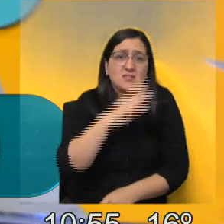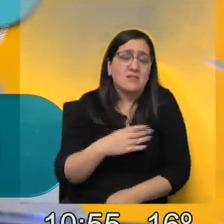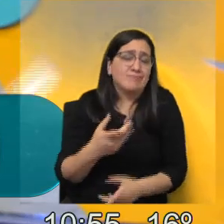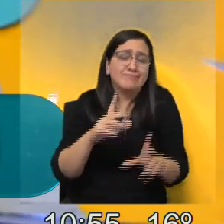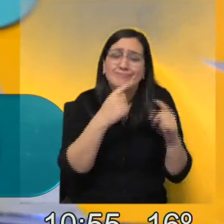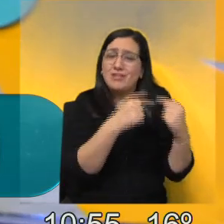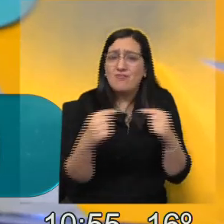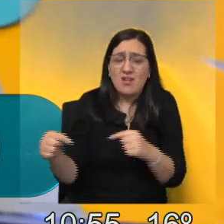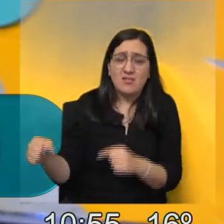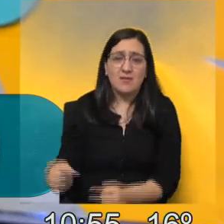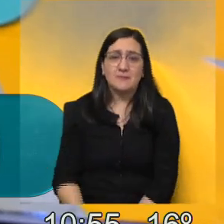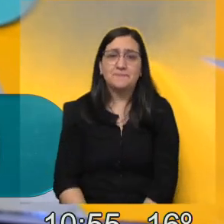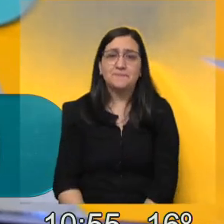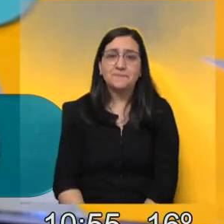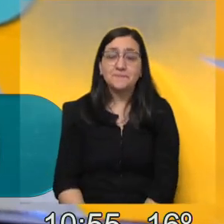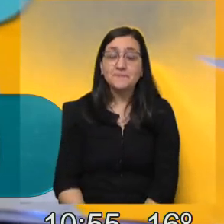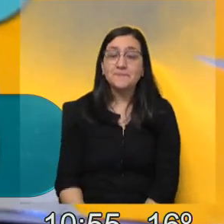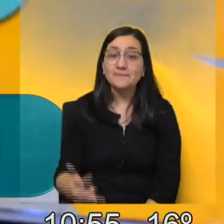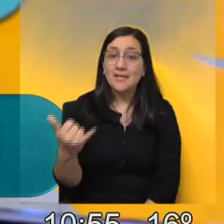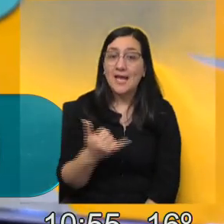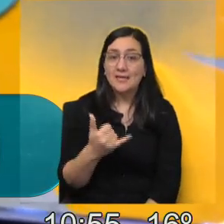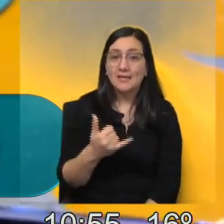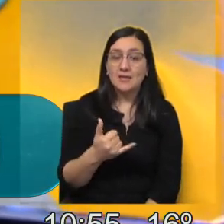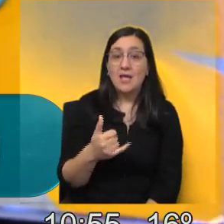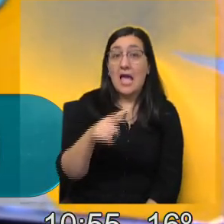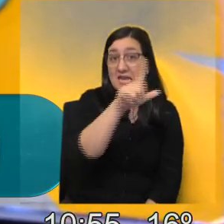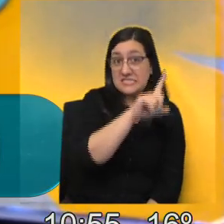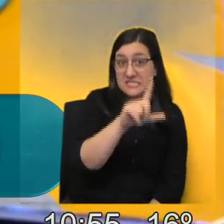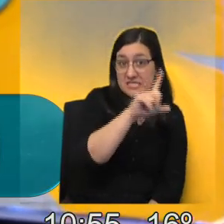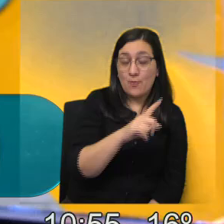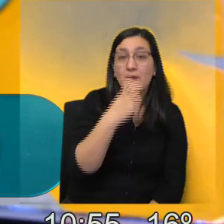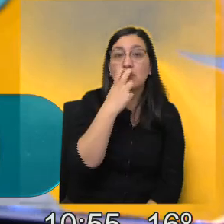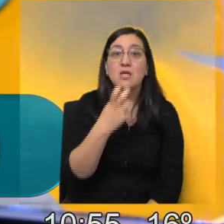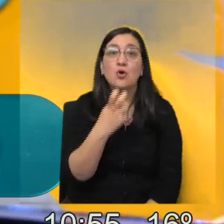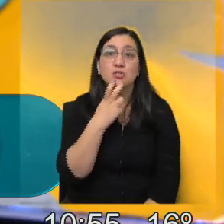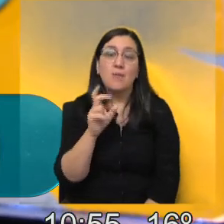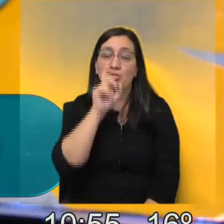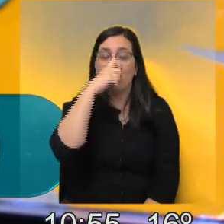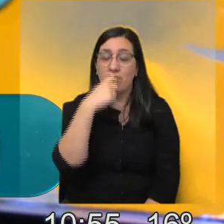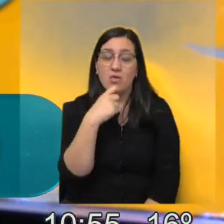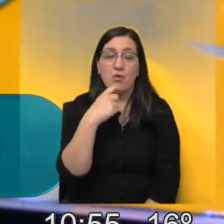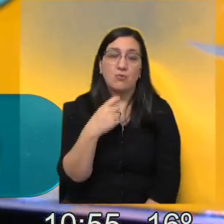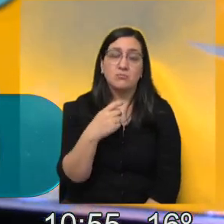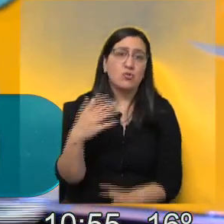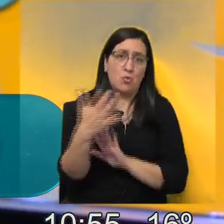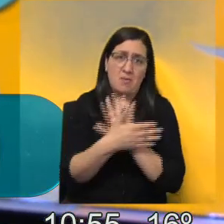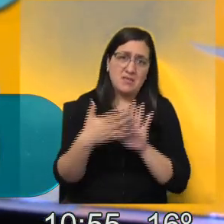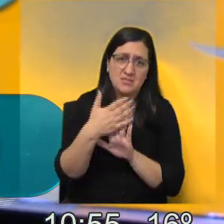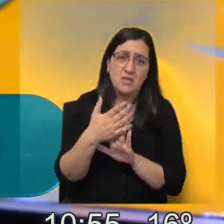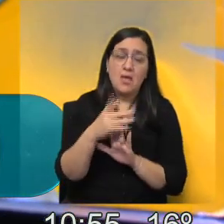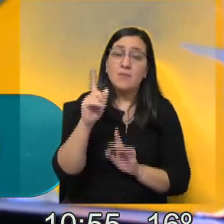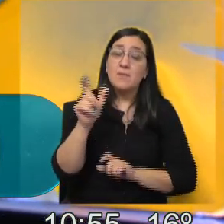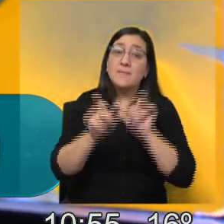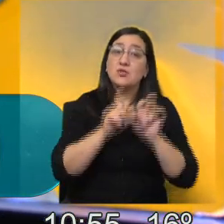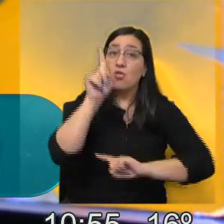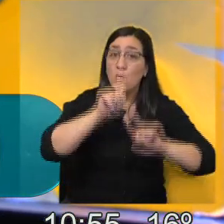del corredor humanitario poético, ¿no? Que incluye a liceos, de repente, el Liceo de San José, de Montevideo, de todo el país, pero también hay gente de